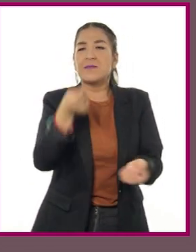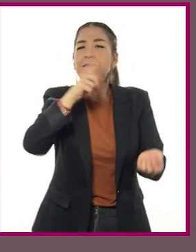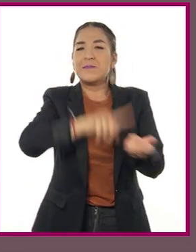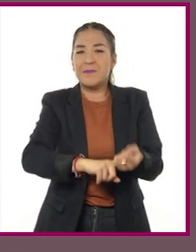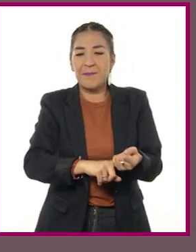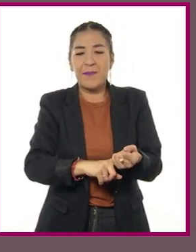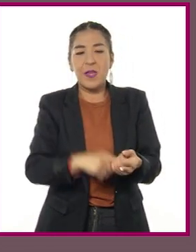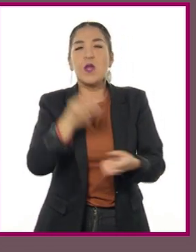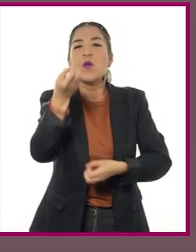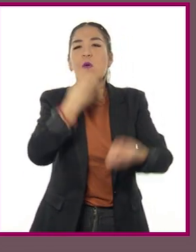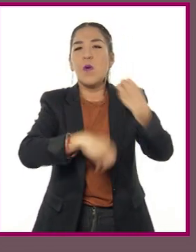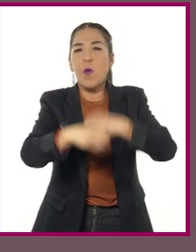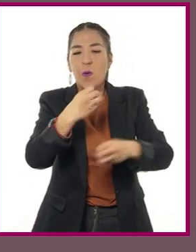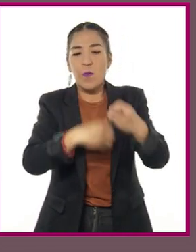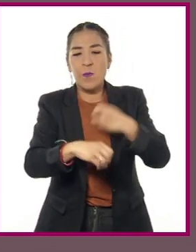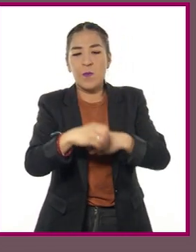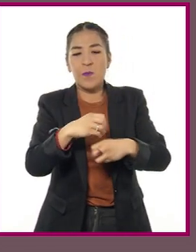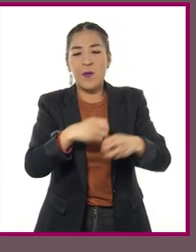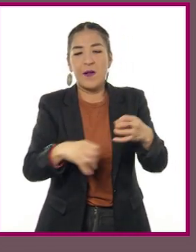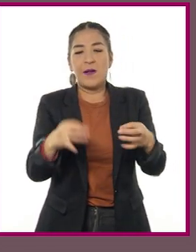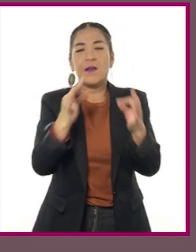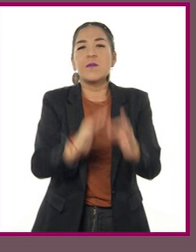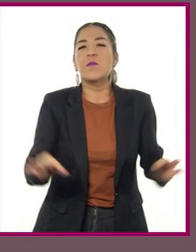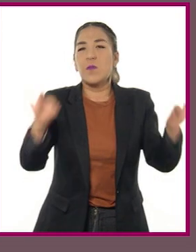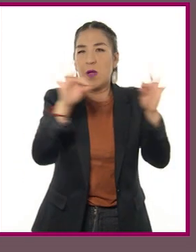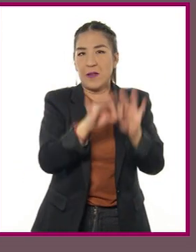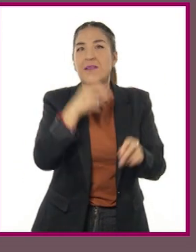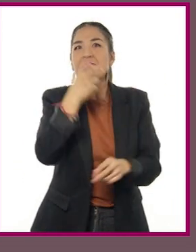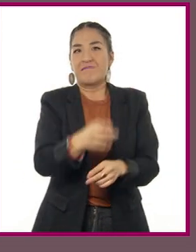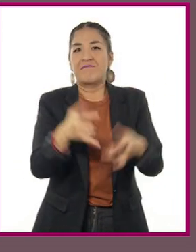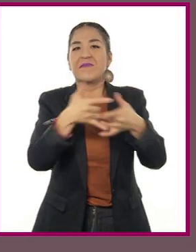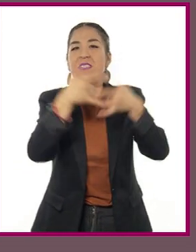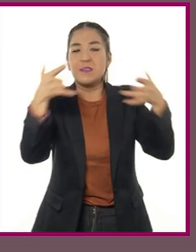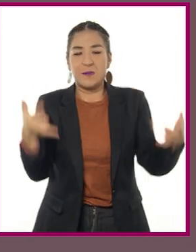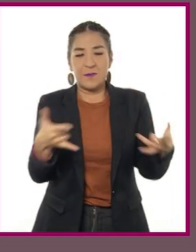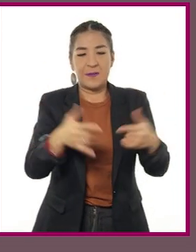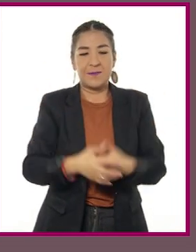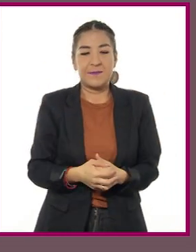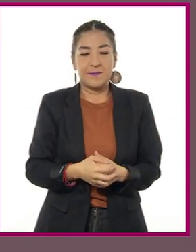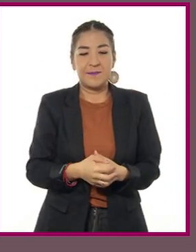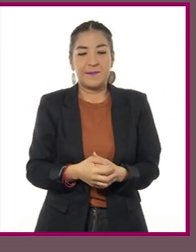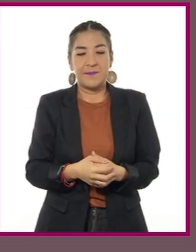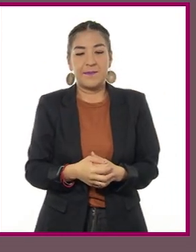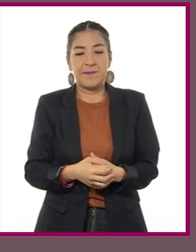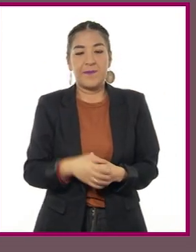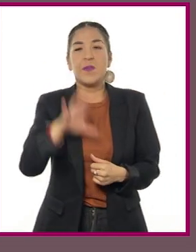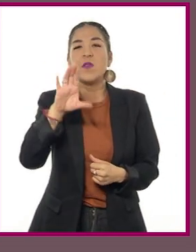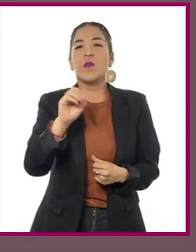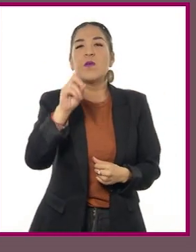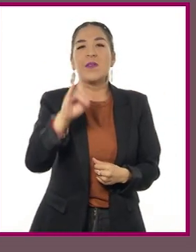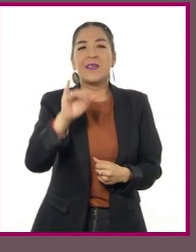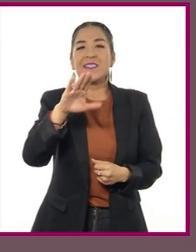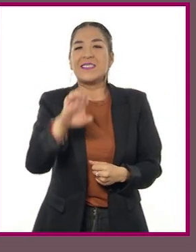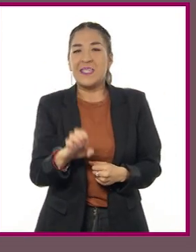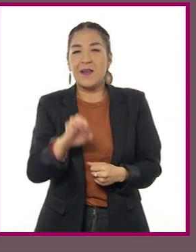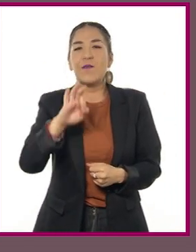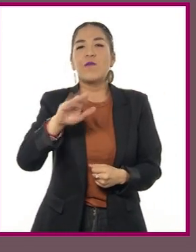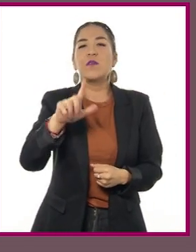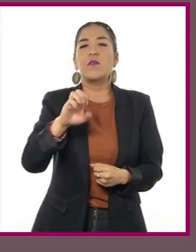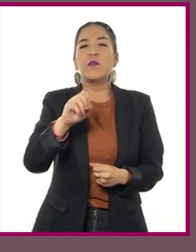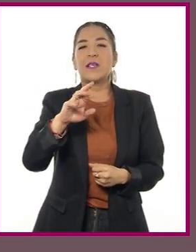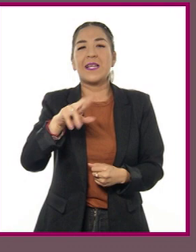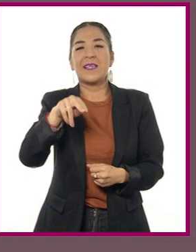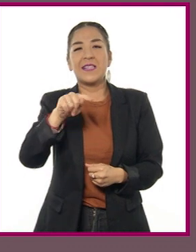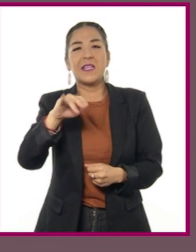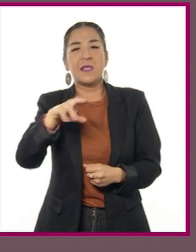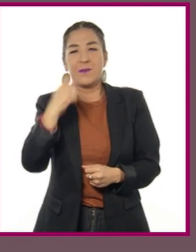de las obras más importantes e invaluables. Me refiero al Códice Florentino o Historia General